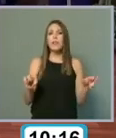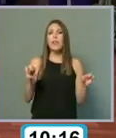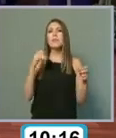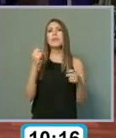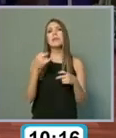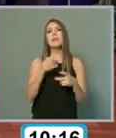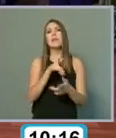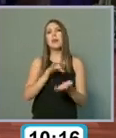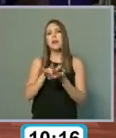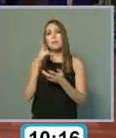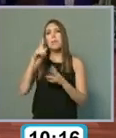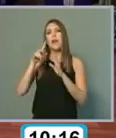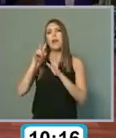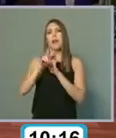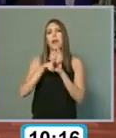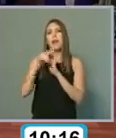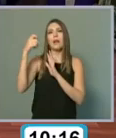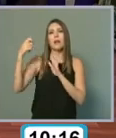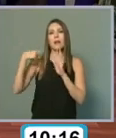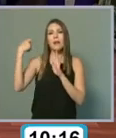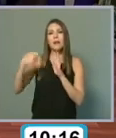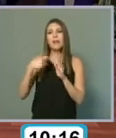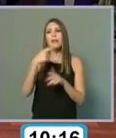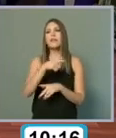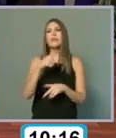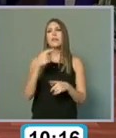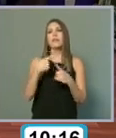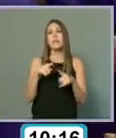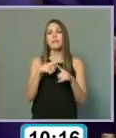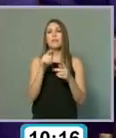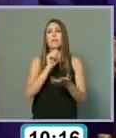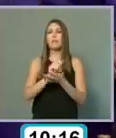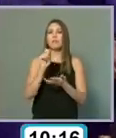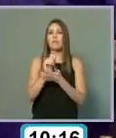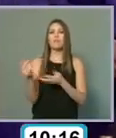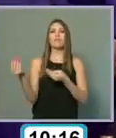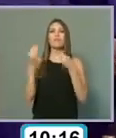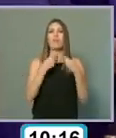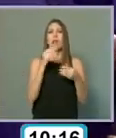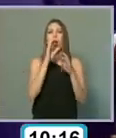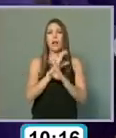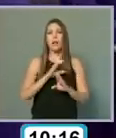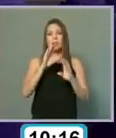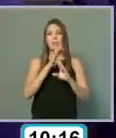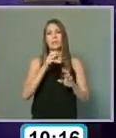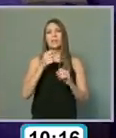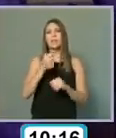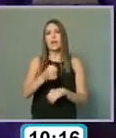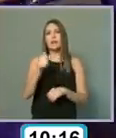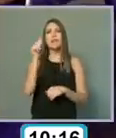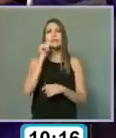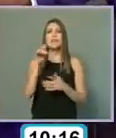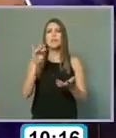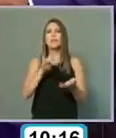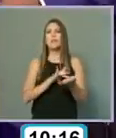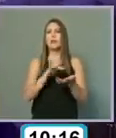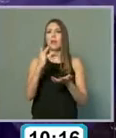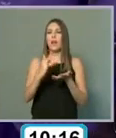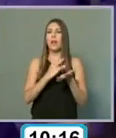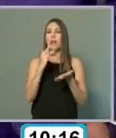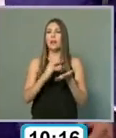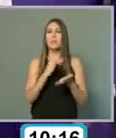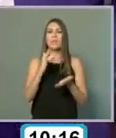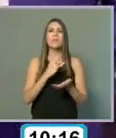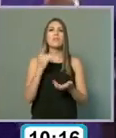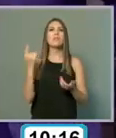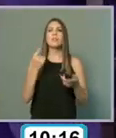grabar temas que ellos han compuesto, grandes compositores. Les mandamos un saludo a donde quiera que se encuentren, siempre apoyándonos de gente